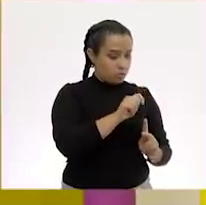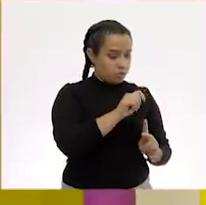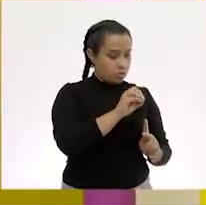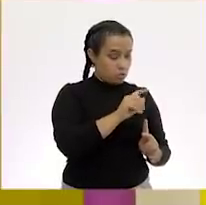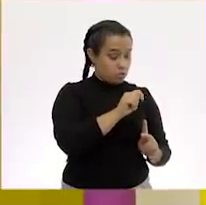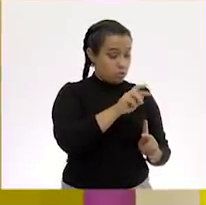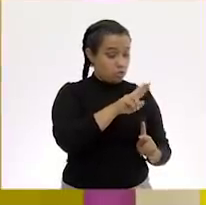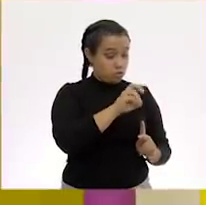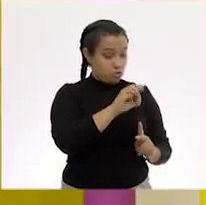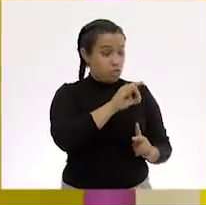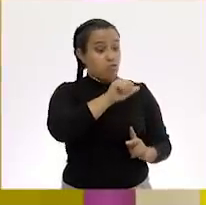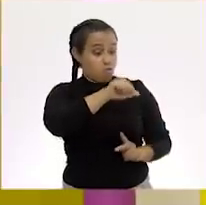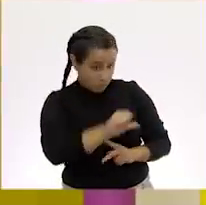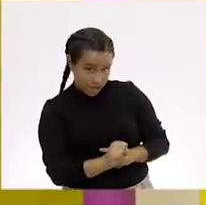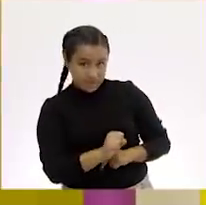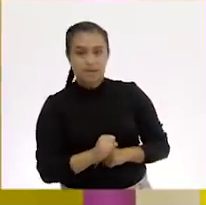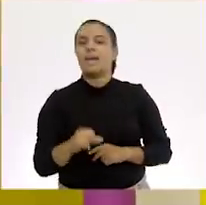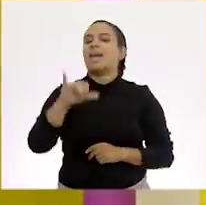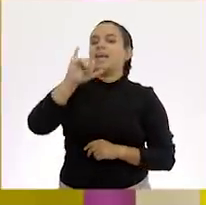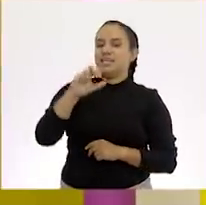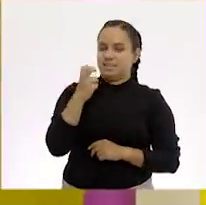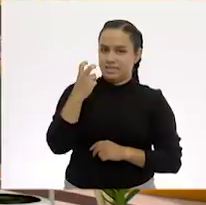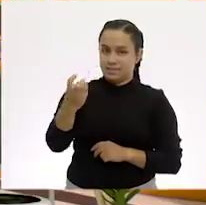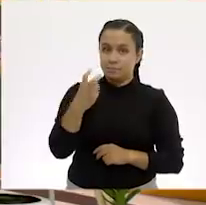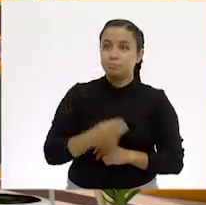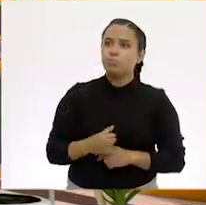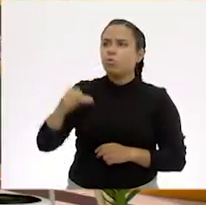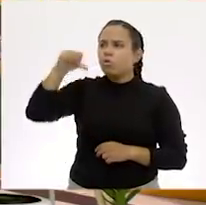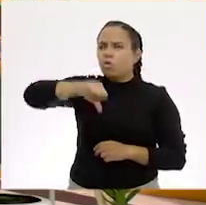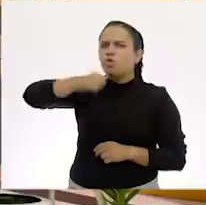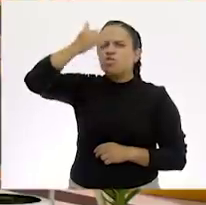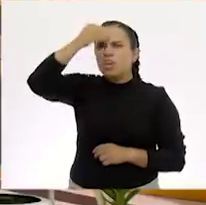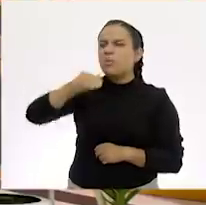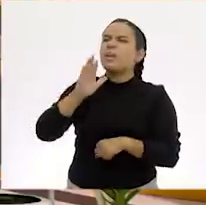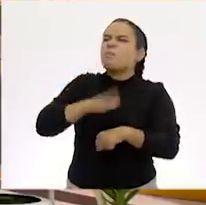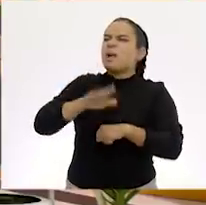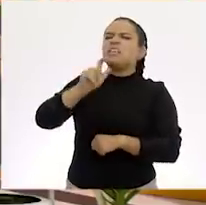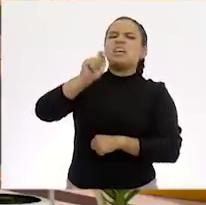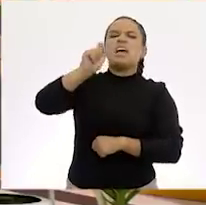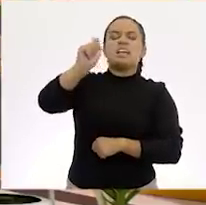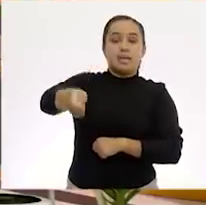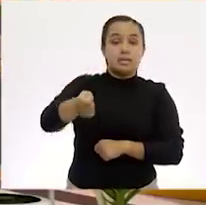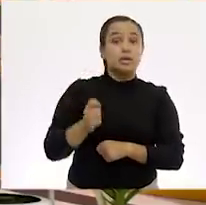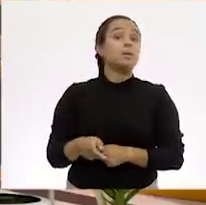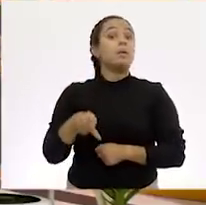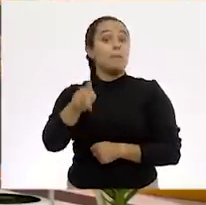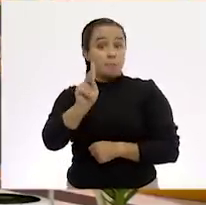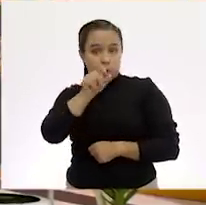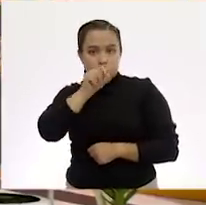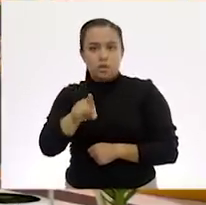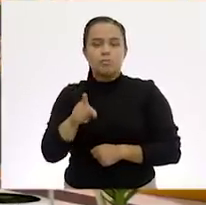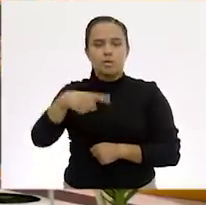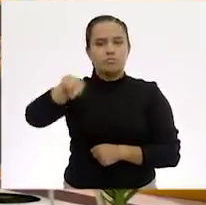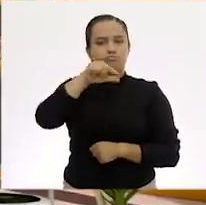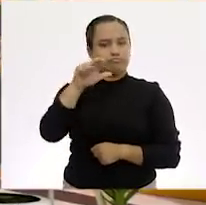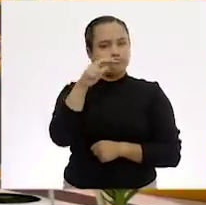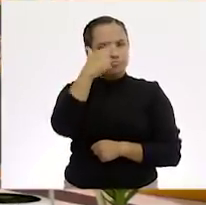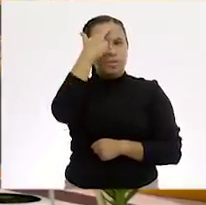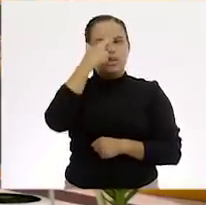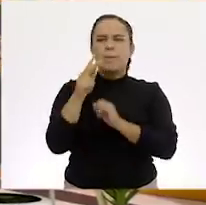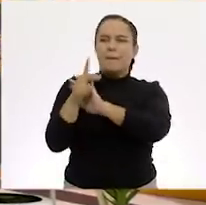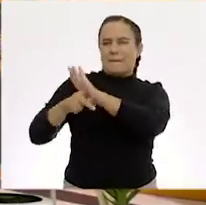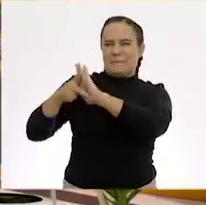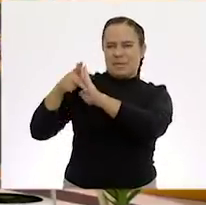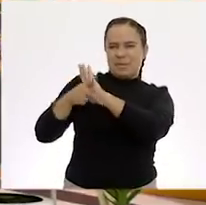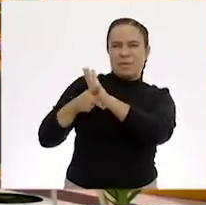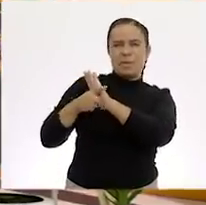autótrofas. Exactamente. Muy Hoy bien. vamos a conocer un poquito más de eso, pero también me gustaría que recordáramos ese video